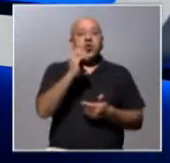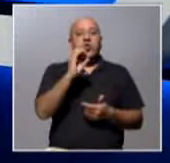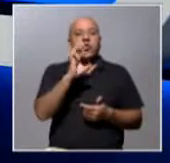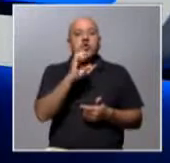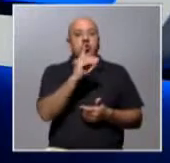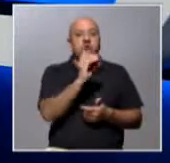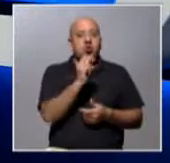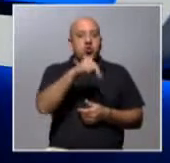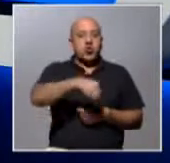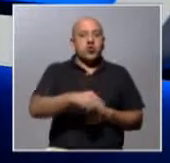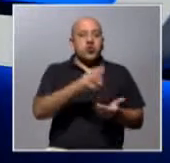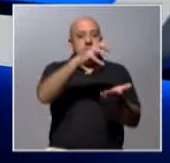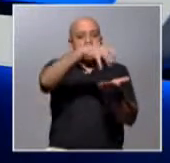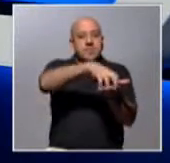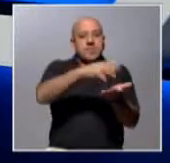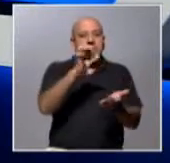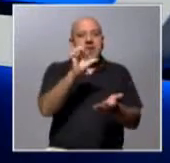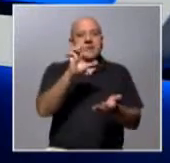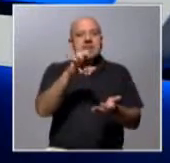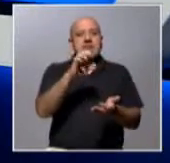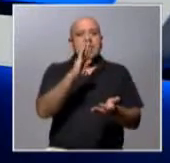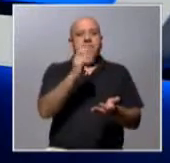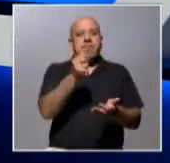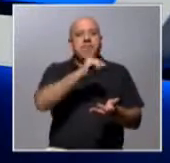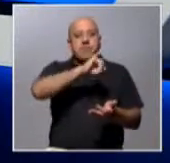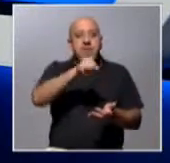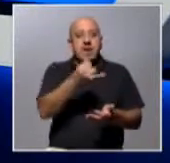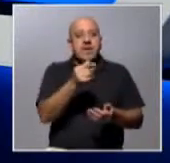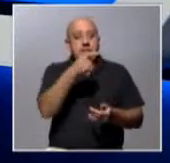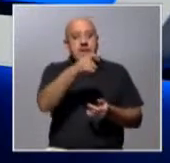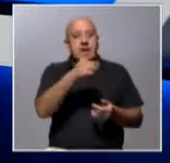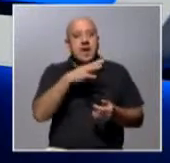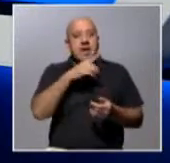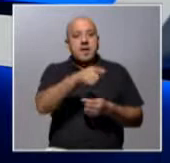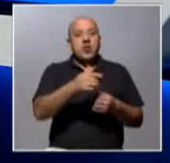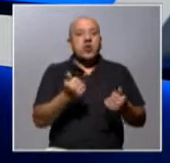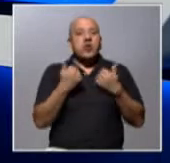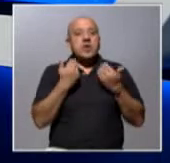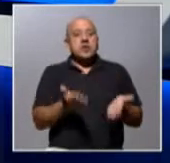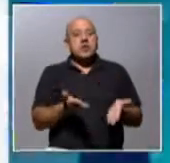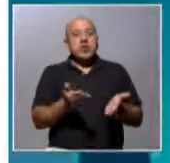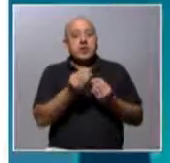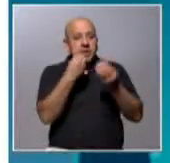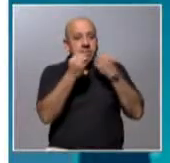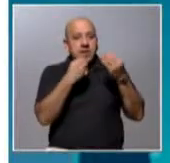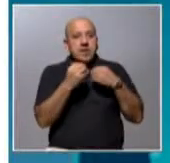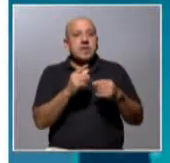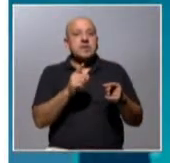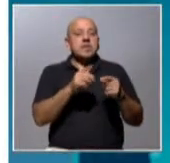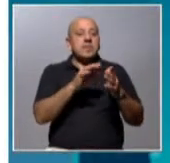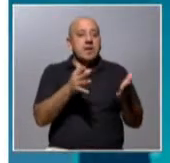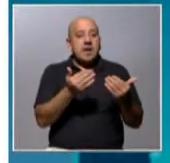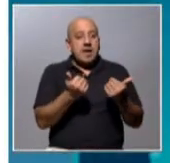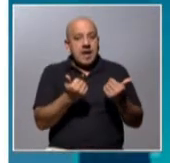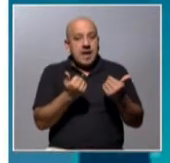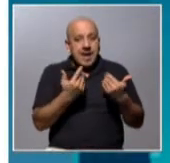el local de SERPAJ, del Servicio Paz y Justicia. Van a estar recibiendo donaciones de alimentos no perecederos para